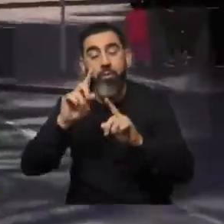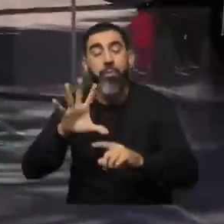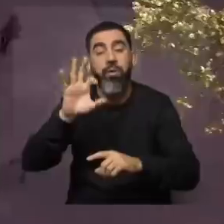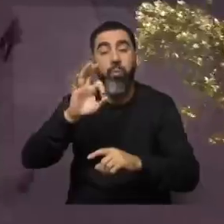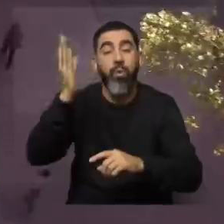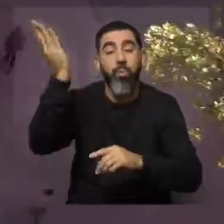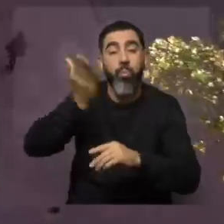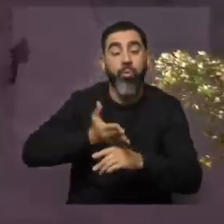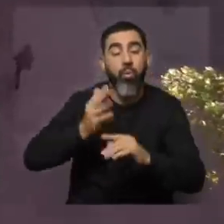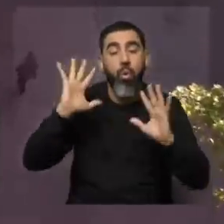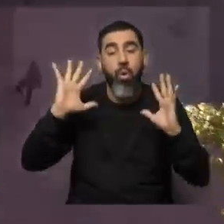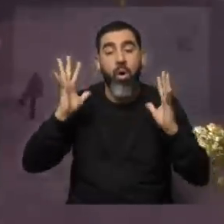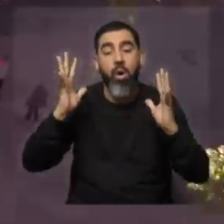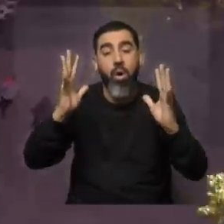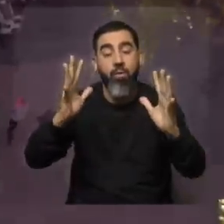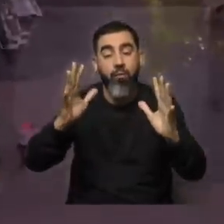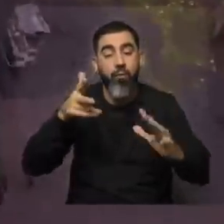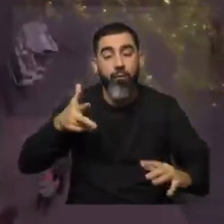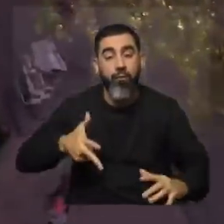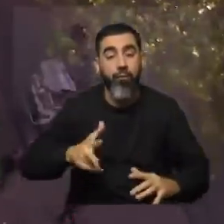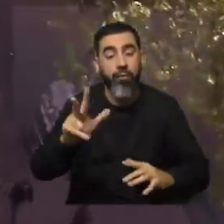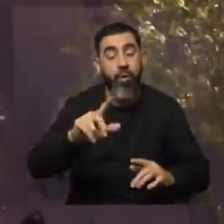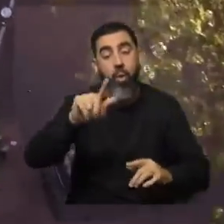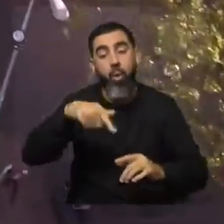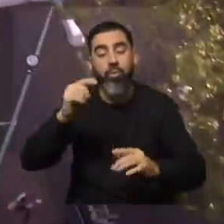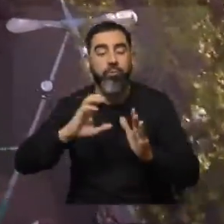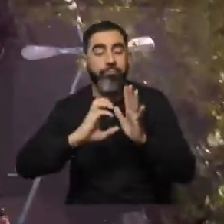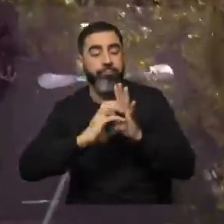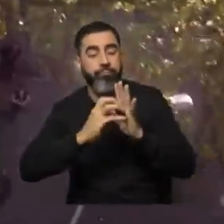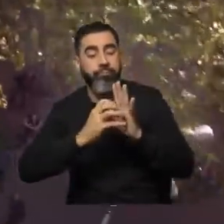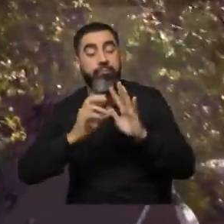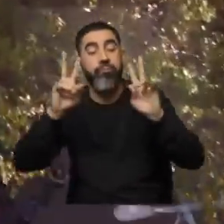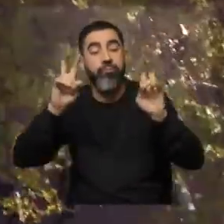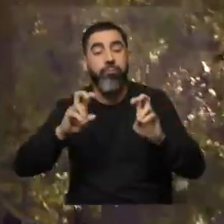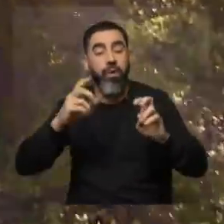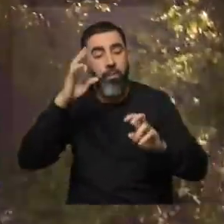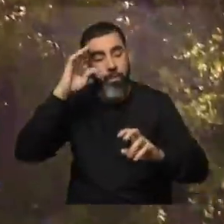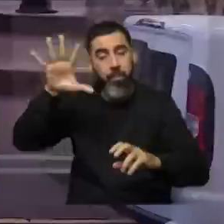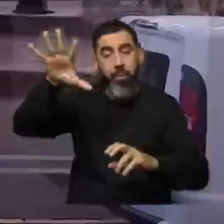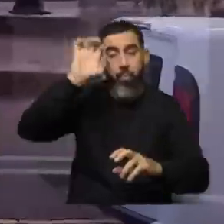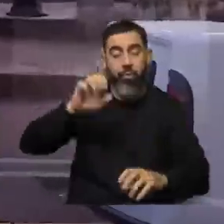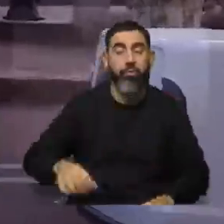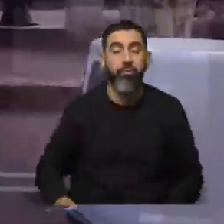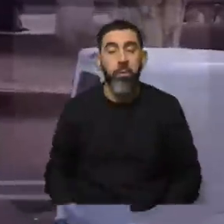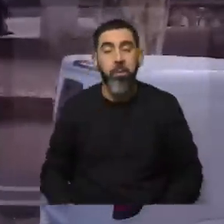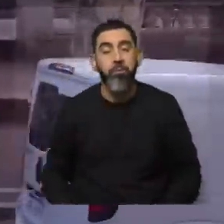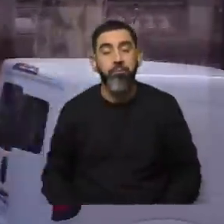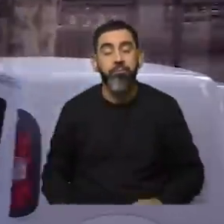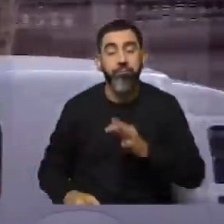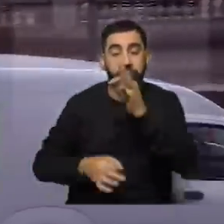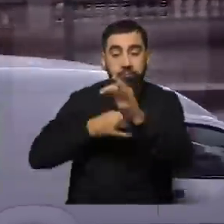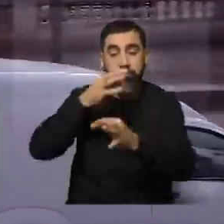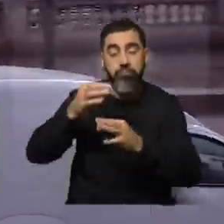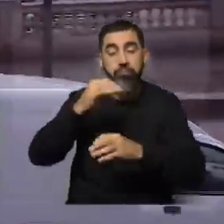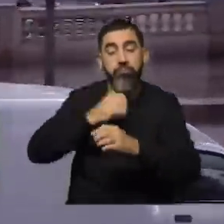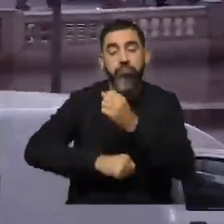50% del arbolado para esa fecha y el otro es simbólico que está vinculado a la memoria en este sentido explicó que